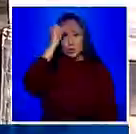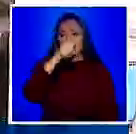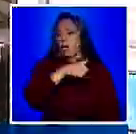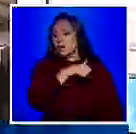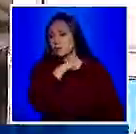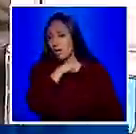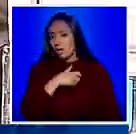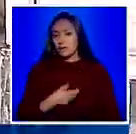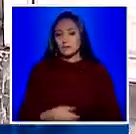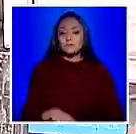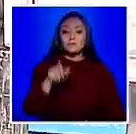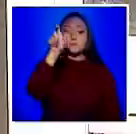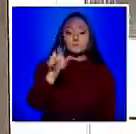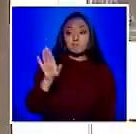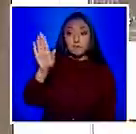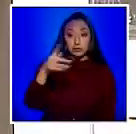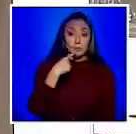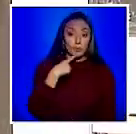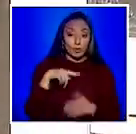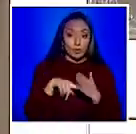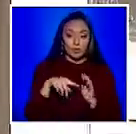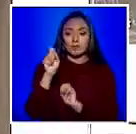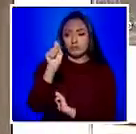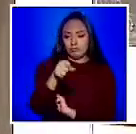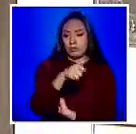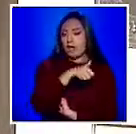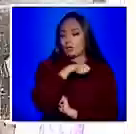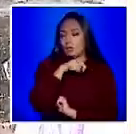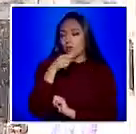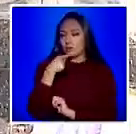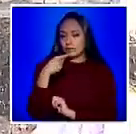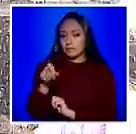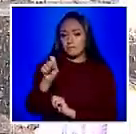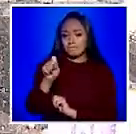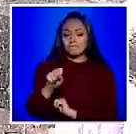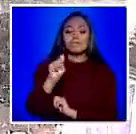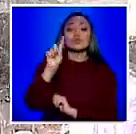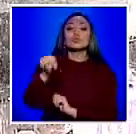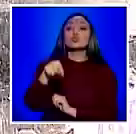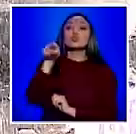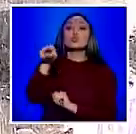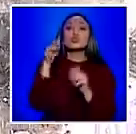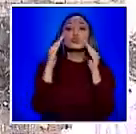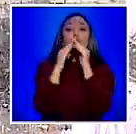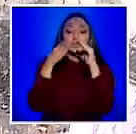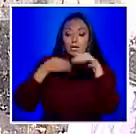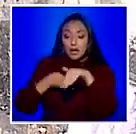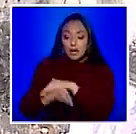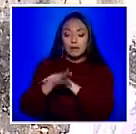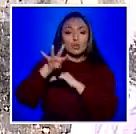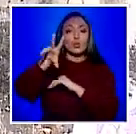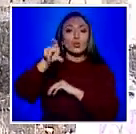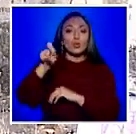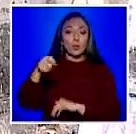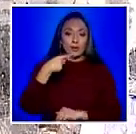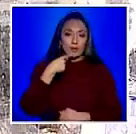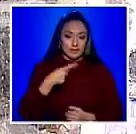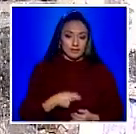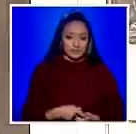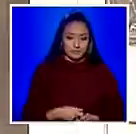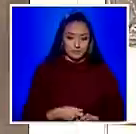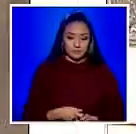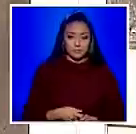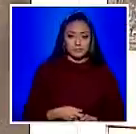doña marcia por ejemplo fue una de las víctimas varios delincuentes ingresaron a su vivienda para robar sus pertenencias